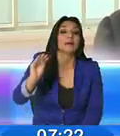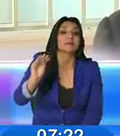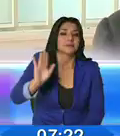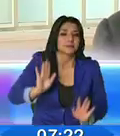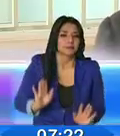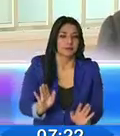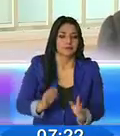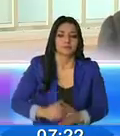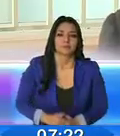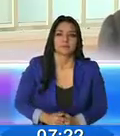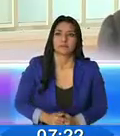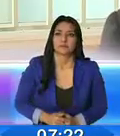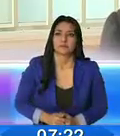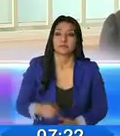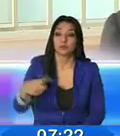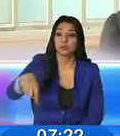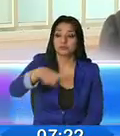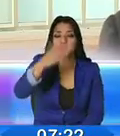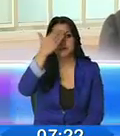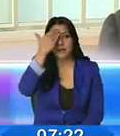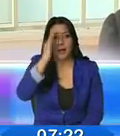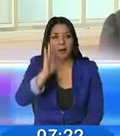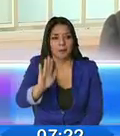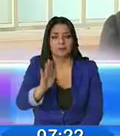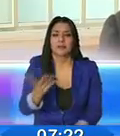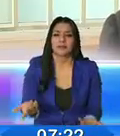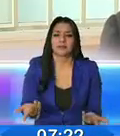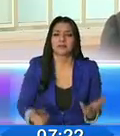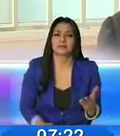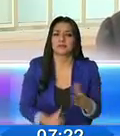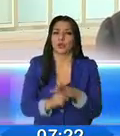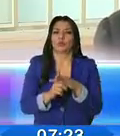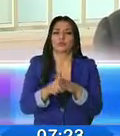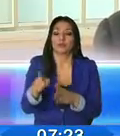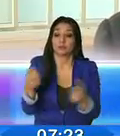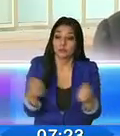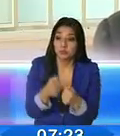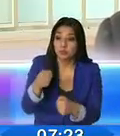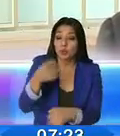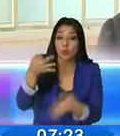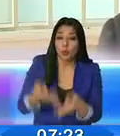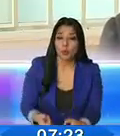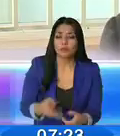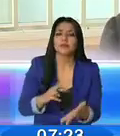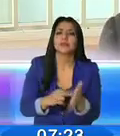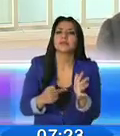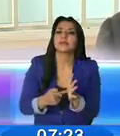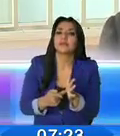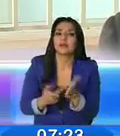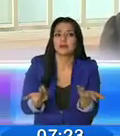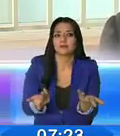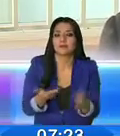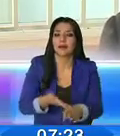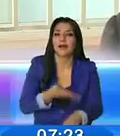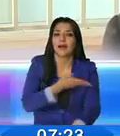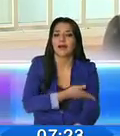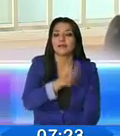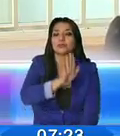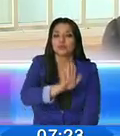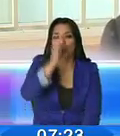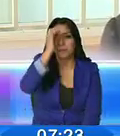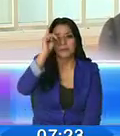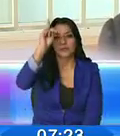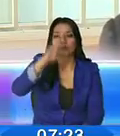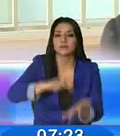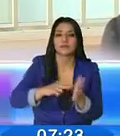advierto cuáles, ustedes conocen cuáles son las circunstancias del incumplimiento, lo cual evidencia una formación previa de criterio que